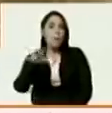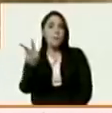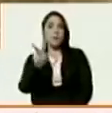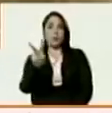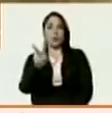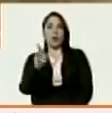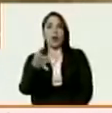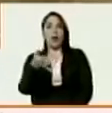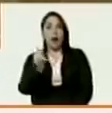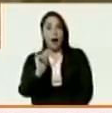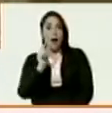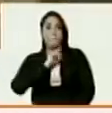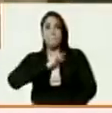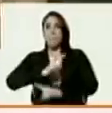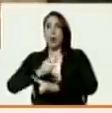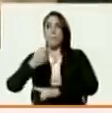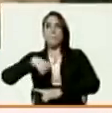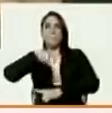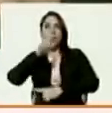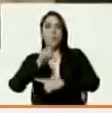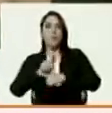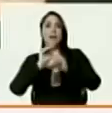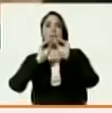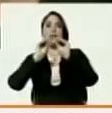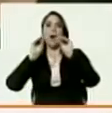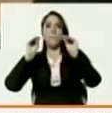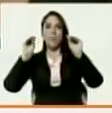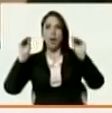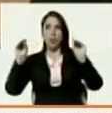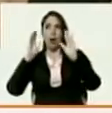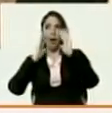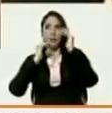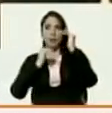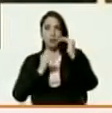cumple con hacer el primer llamado de atención.